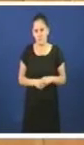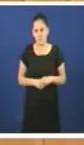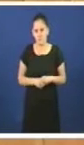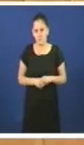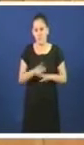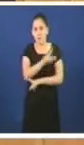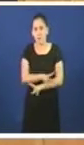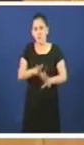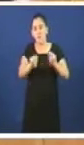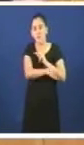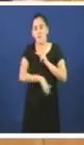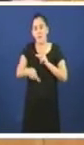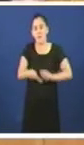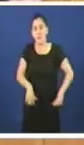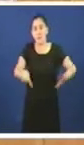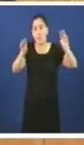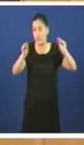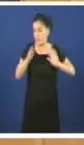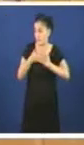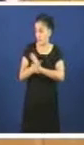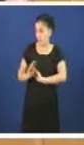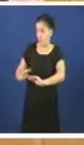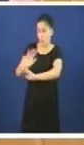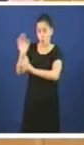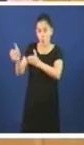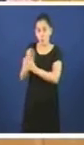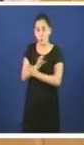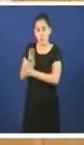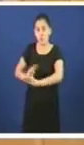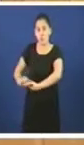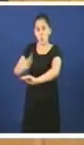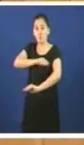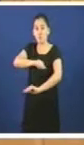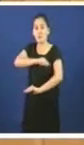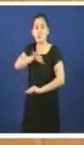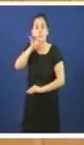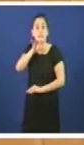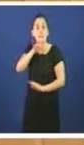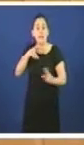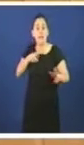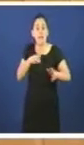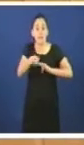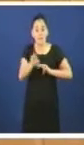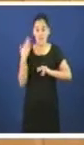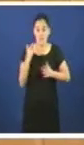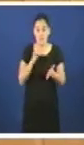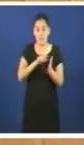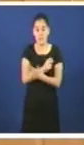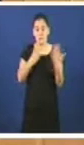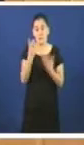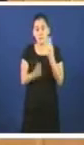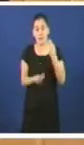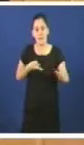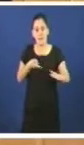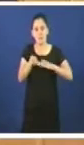da quintana asiste el galleguismo do pp intentaré evitar que una fase de mayo pudiera ver en galiza una